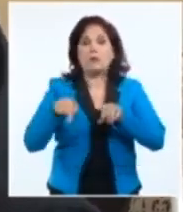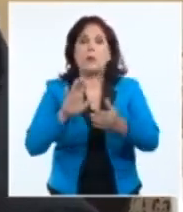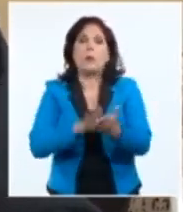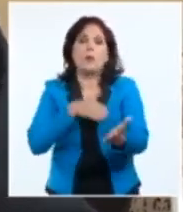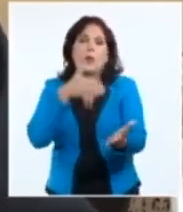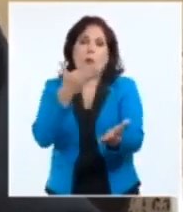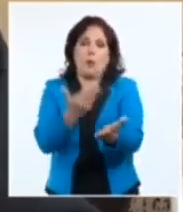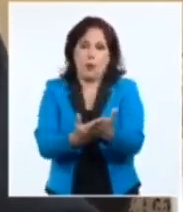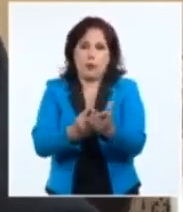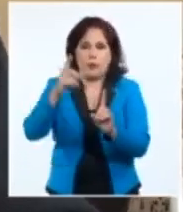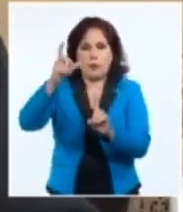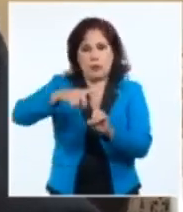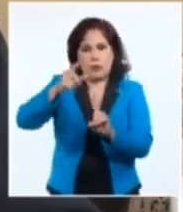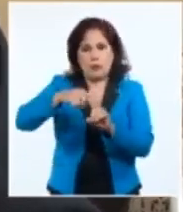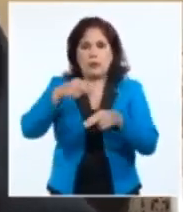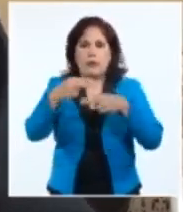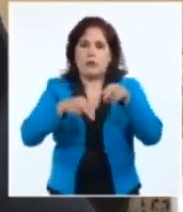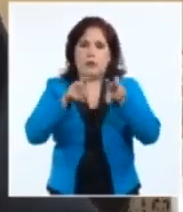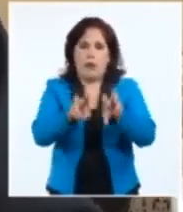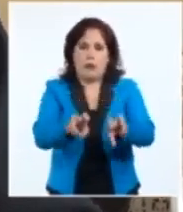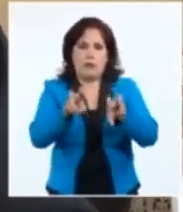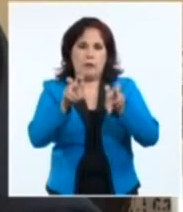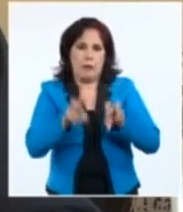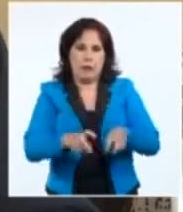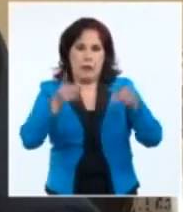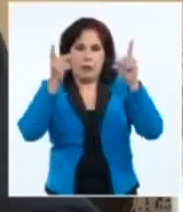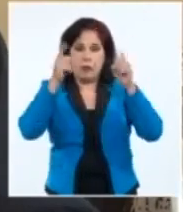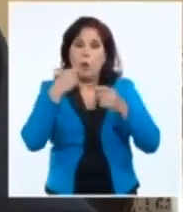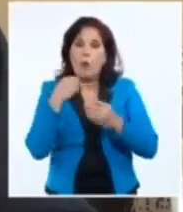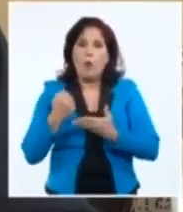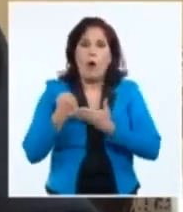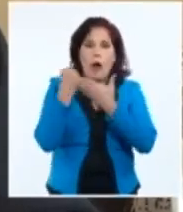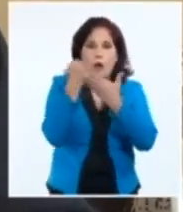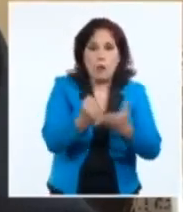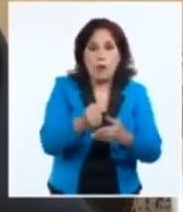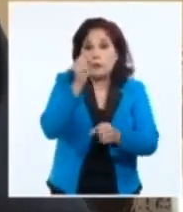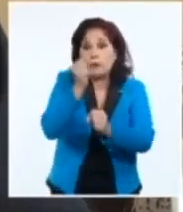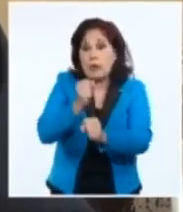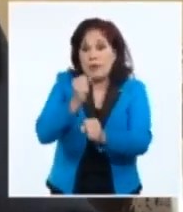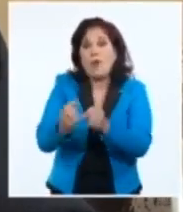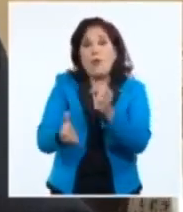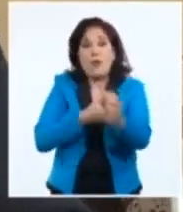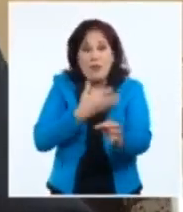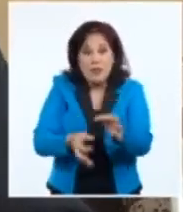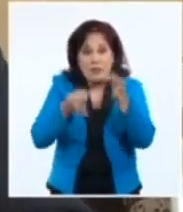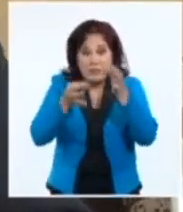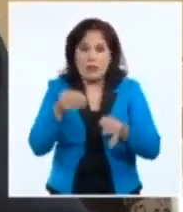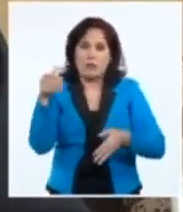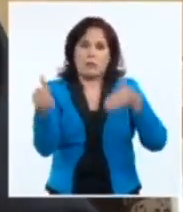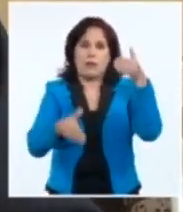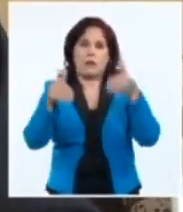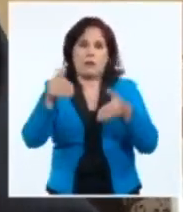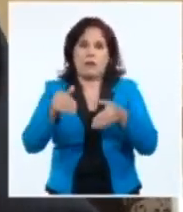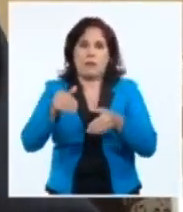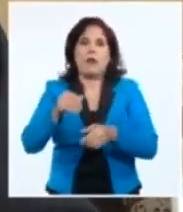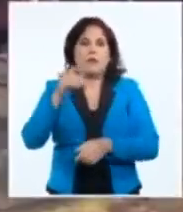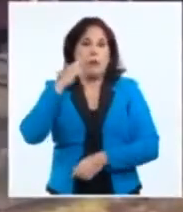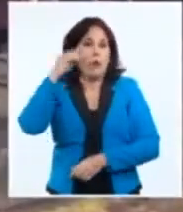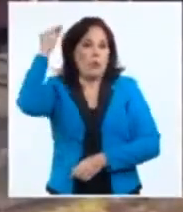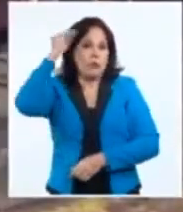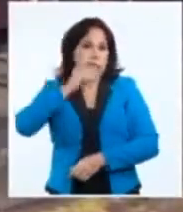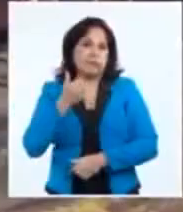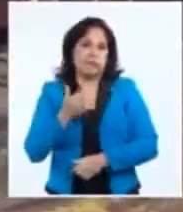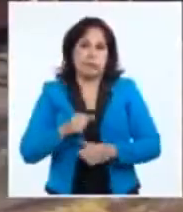el movimiento sindical. Cómo contribuir a que los trabajadores de verdad participen